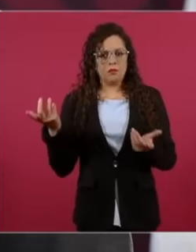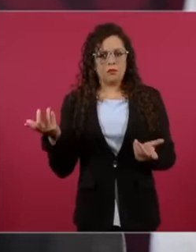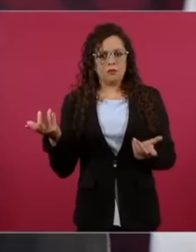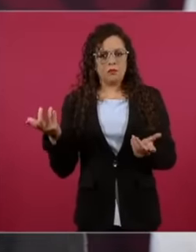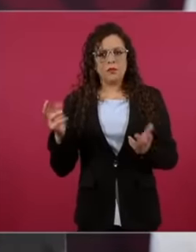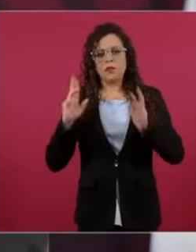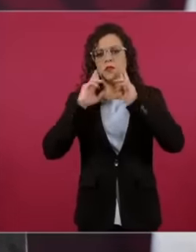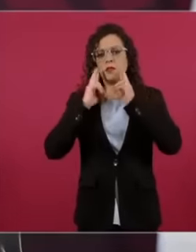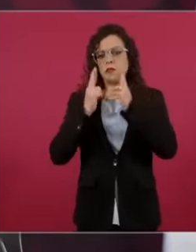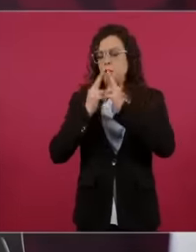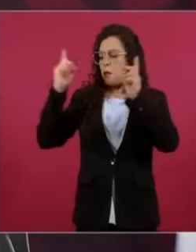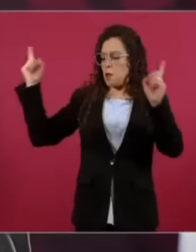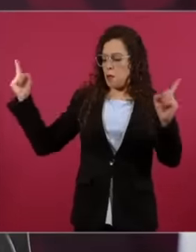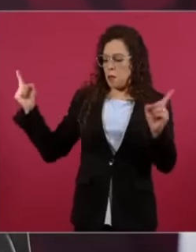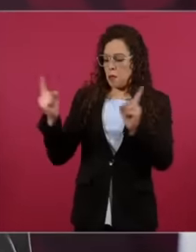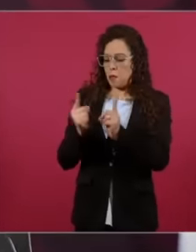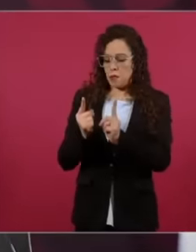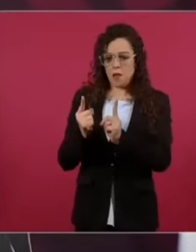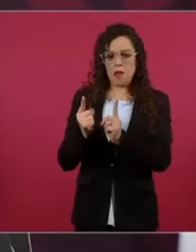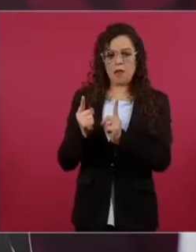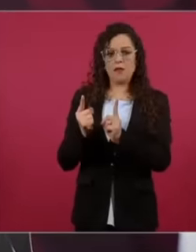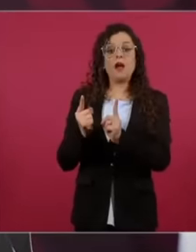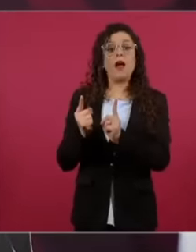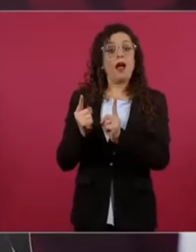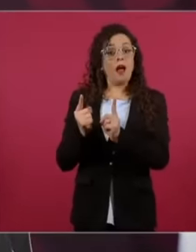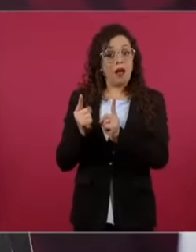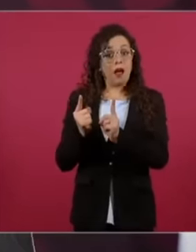carísimos, joyas,